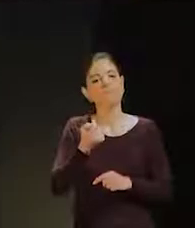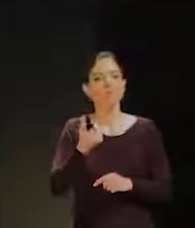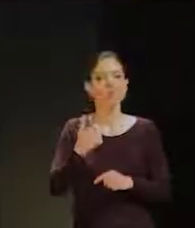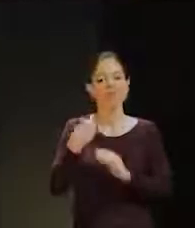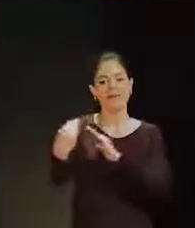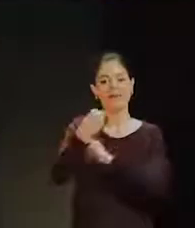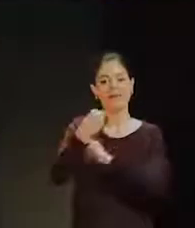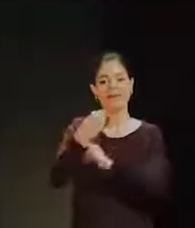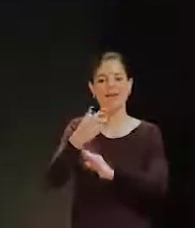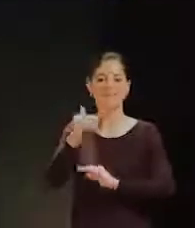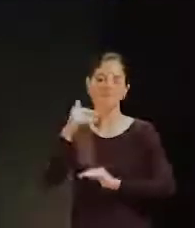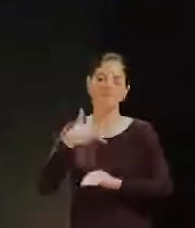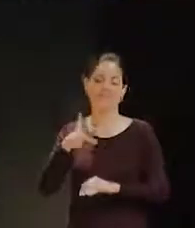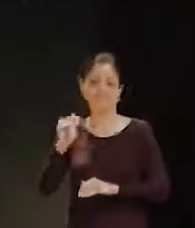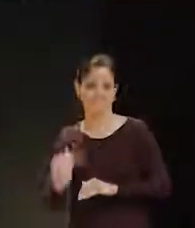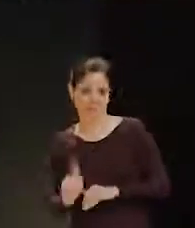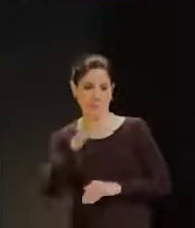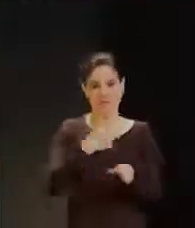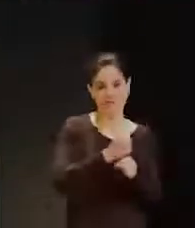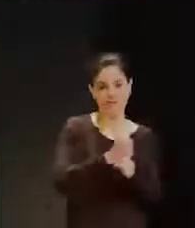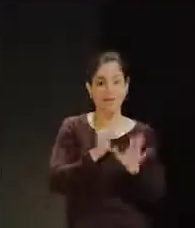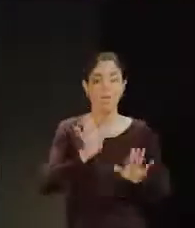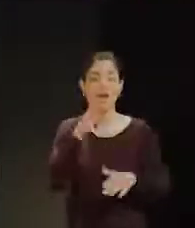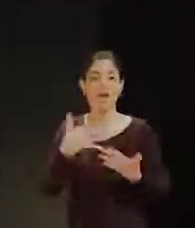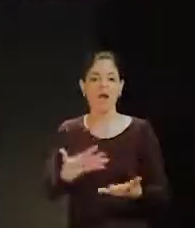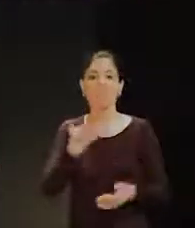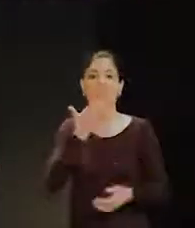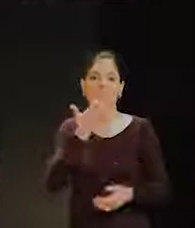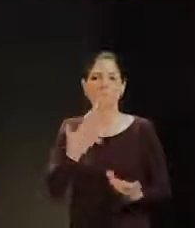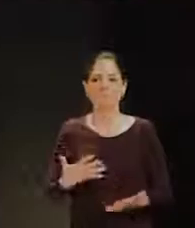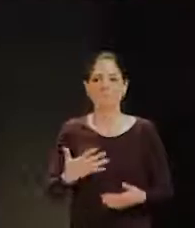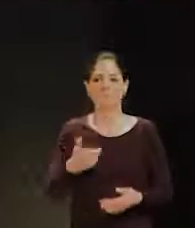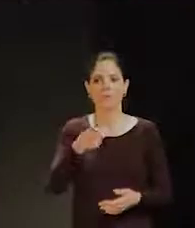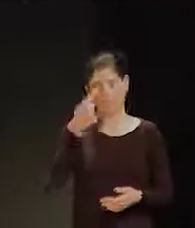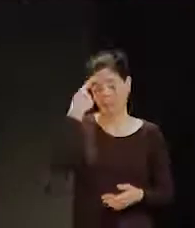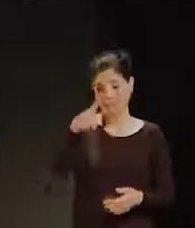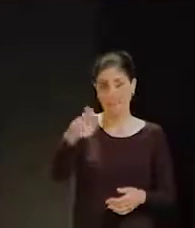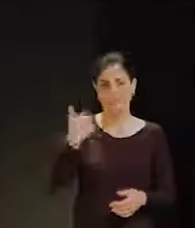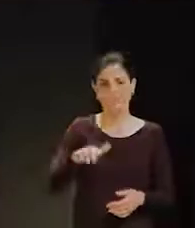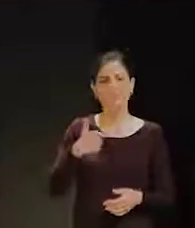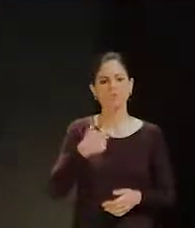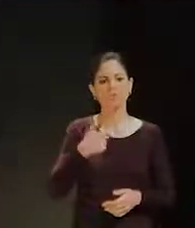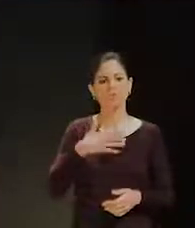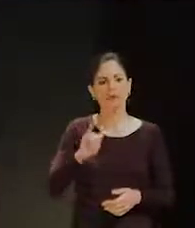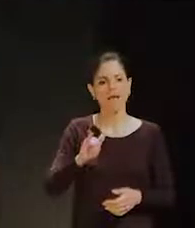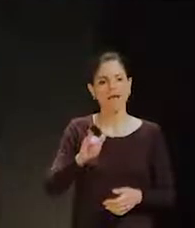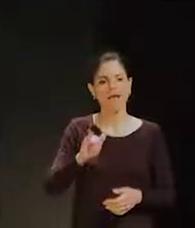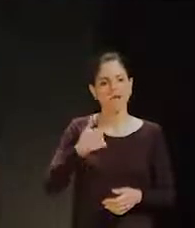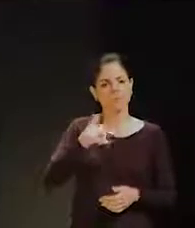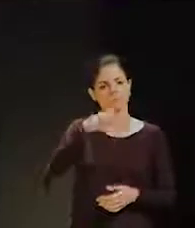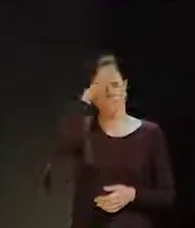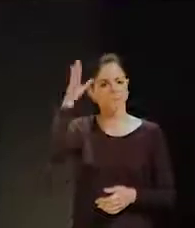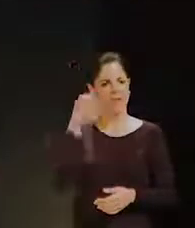este subsidio y por eso van abasándolo. Pero ahora, por ejemplo, yo sabes que tengo un verano